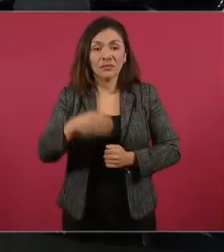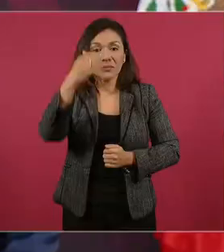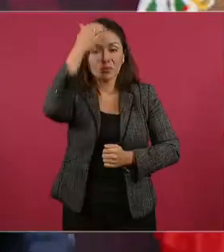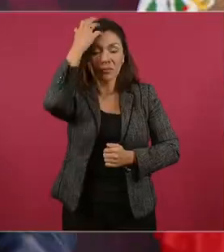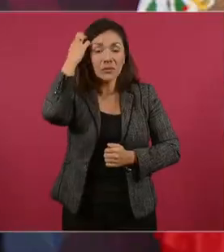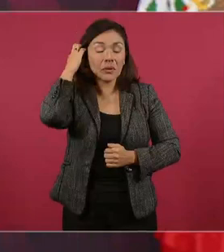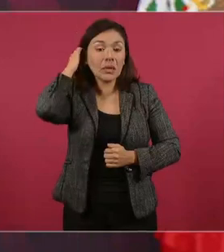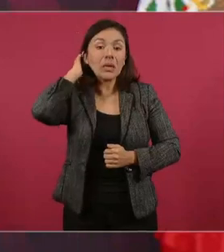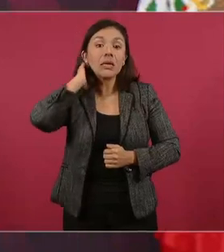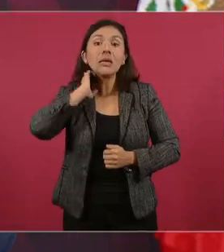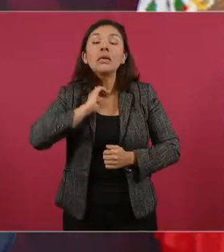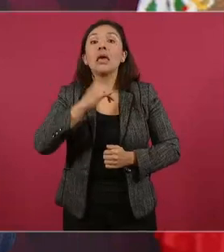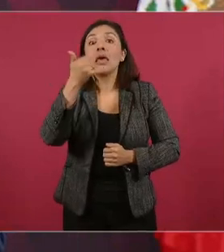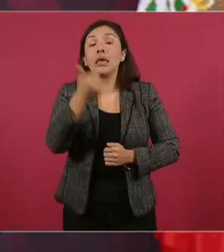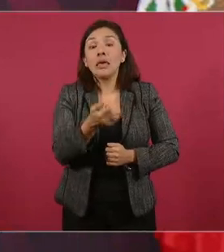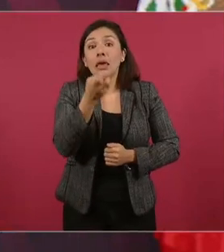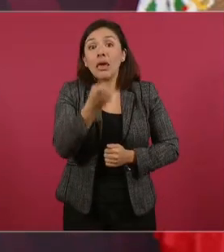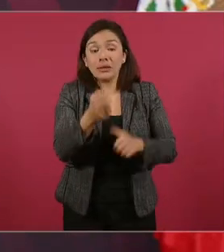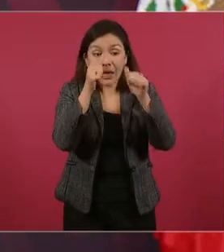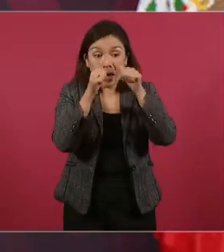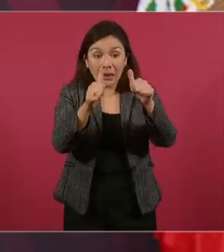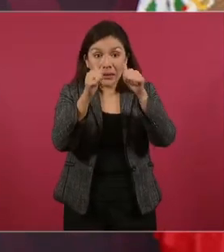Y además es universal.